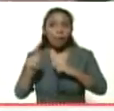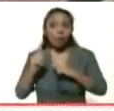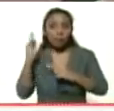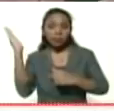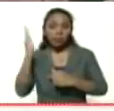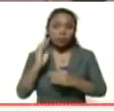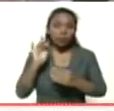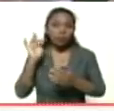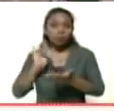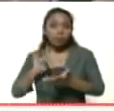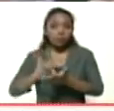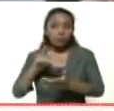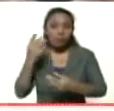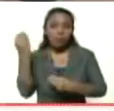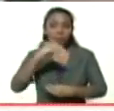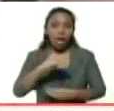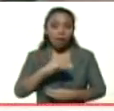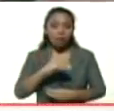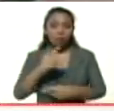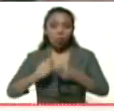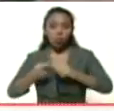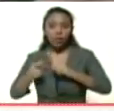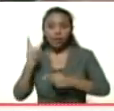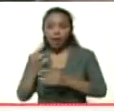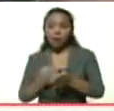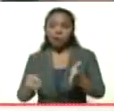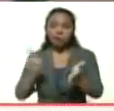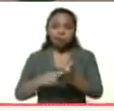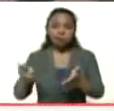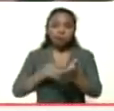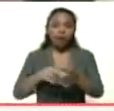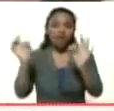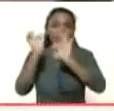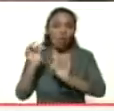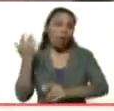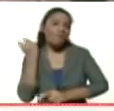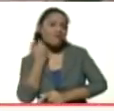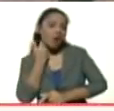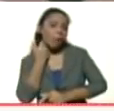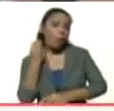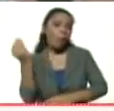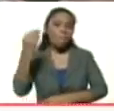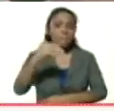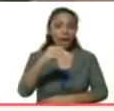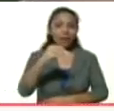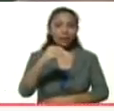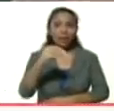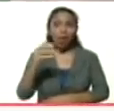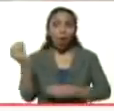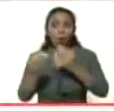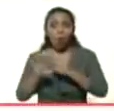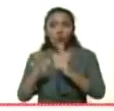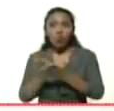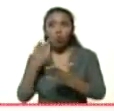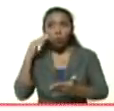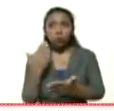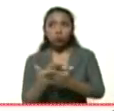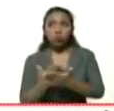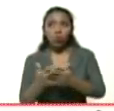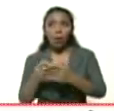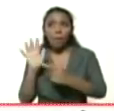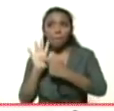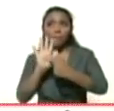venido apareciendo más casos, encontramos que se repite la tipología que en el mundo entero se ha venido presentando. Hay